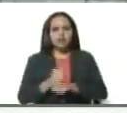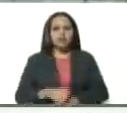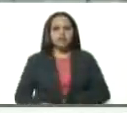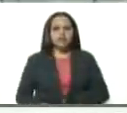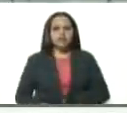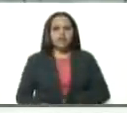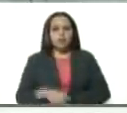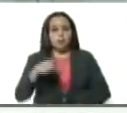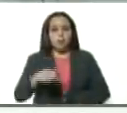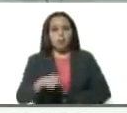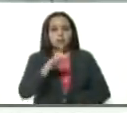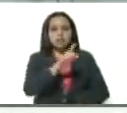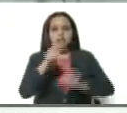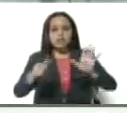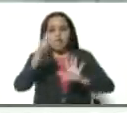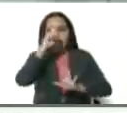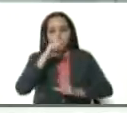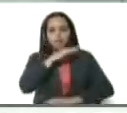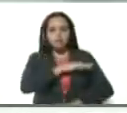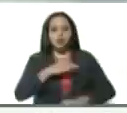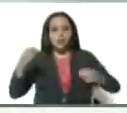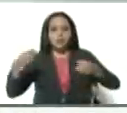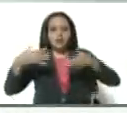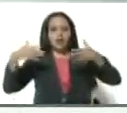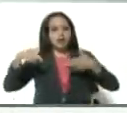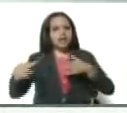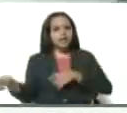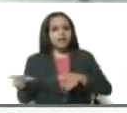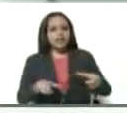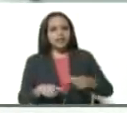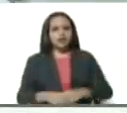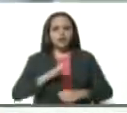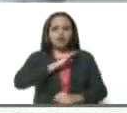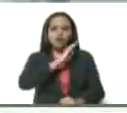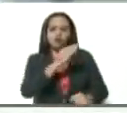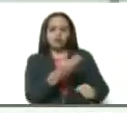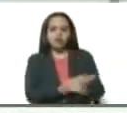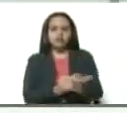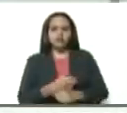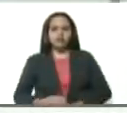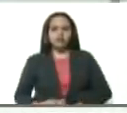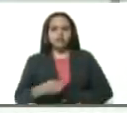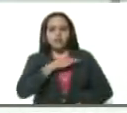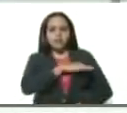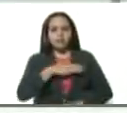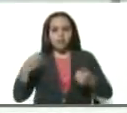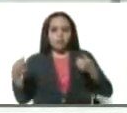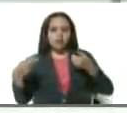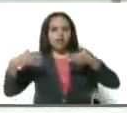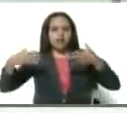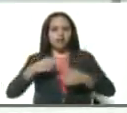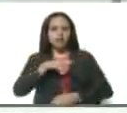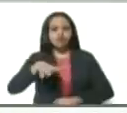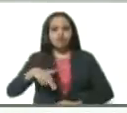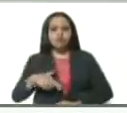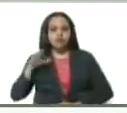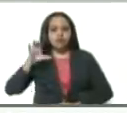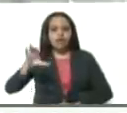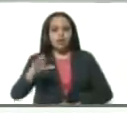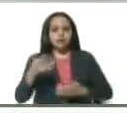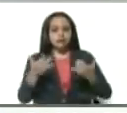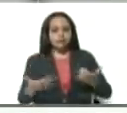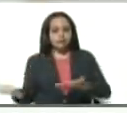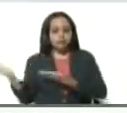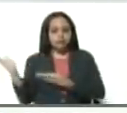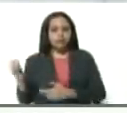16 años de la misión Milagro, aquí estamos listos para fortalecer la misión Milagro en nuestro estado. Doctor